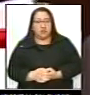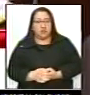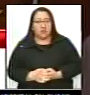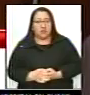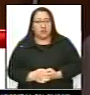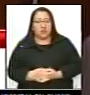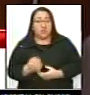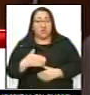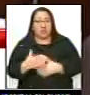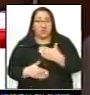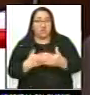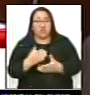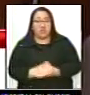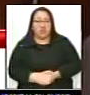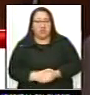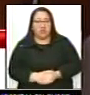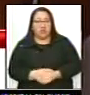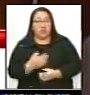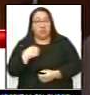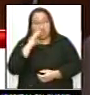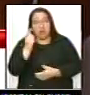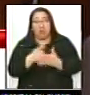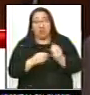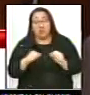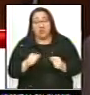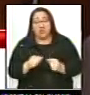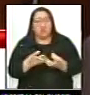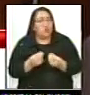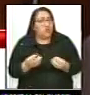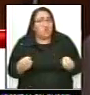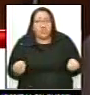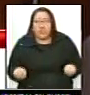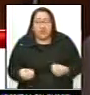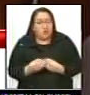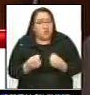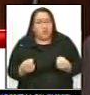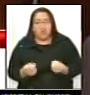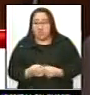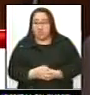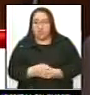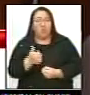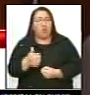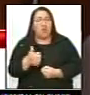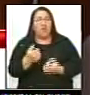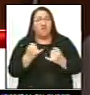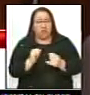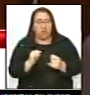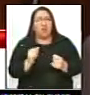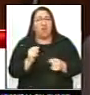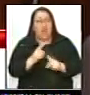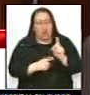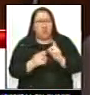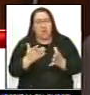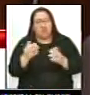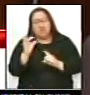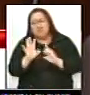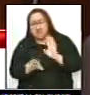¿Hemos avanzado? Yo creo que sí. Muchísimo. Es un buen informe con sus defectos, por supuesto